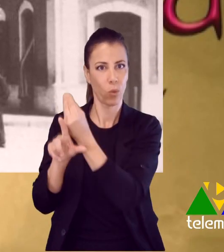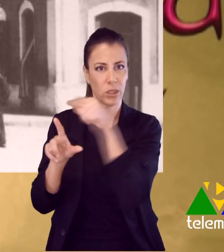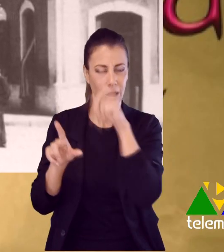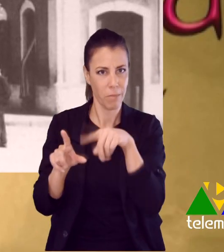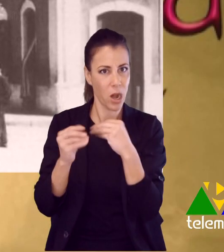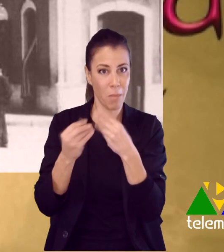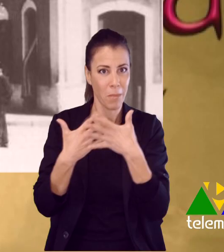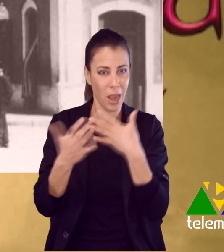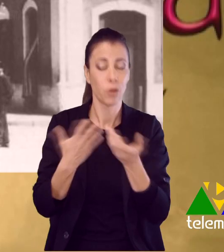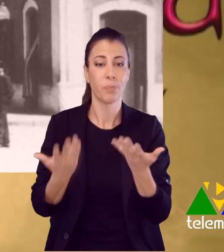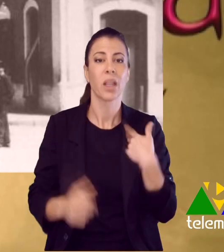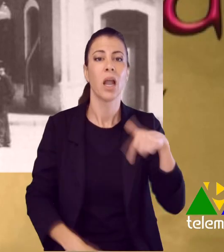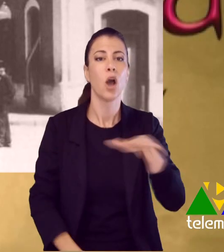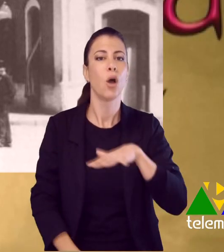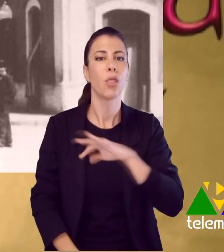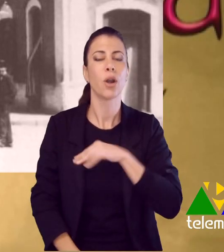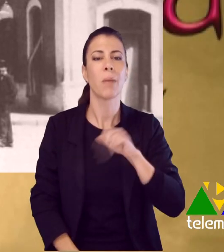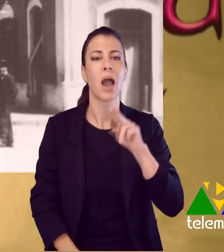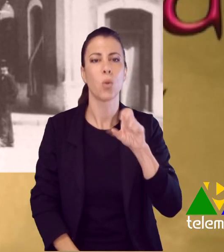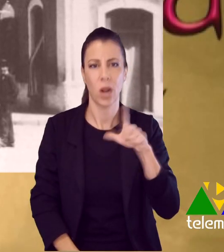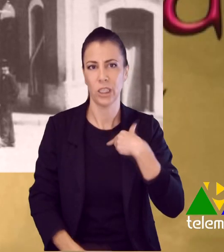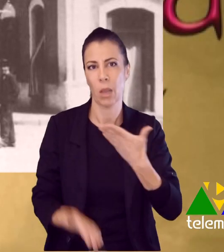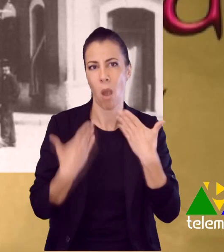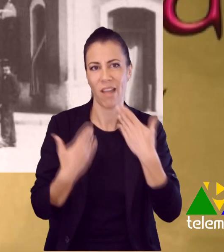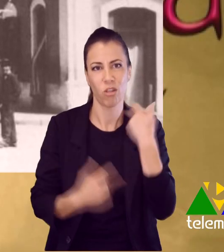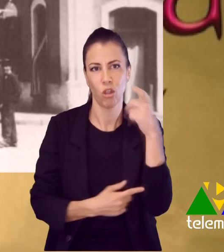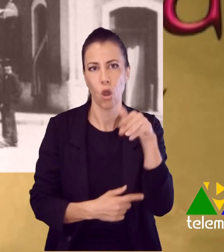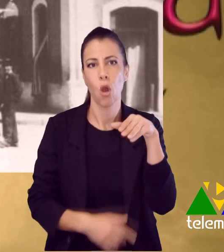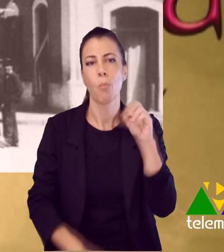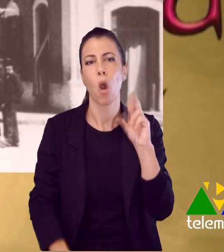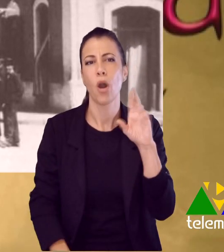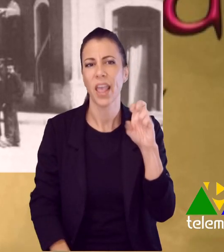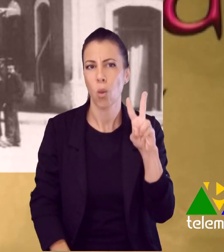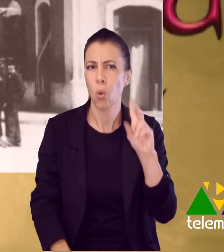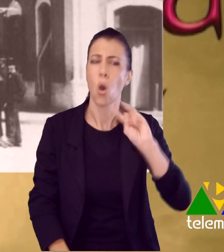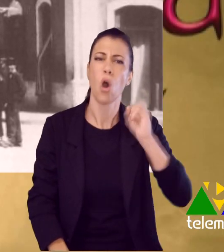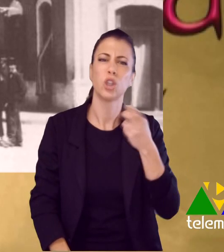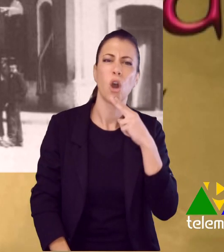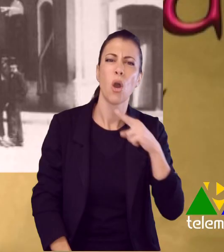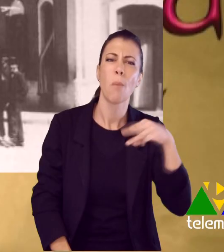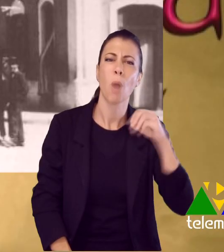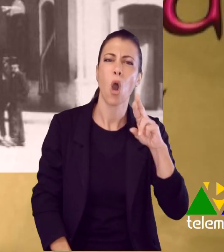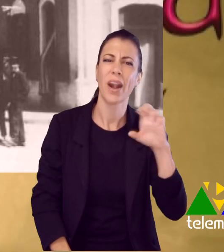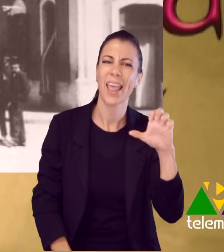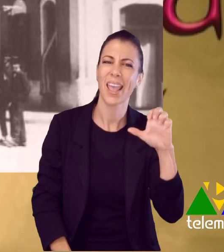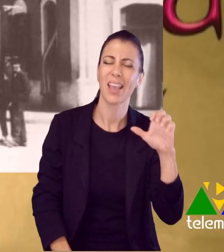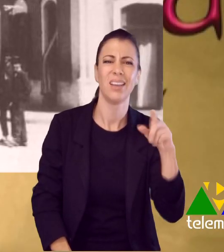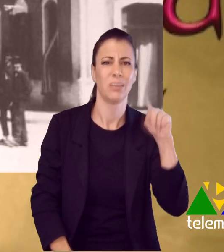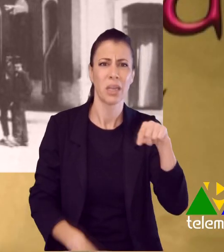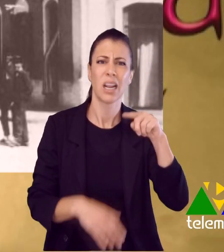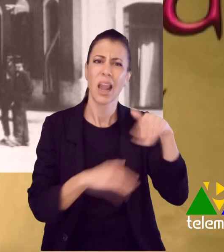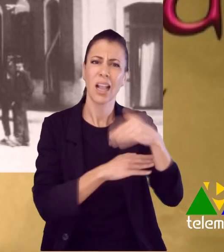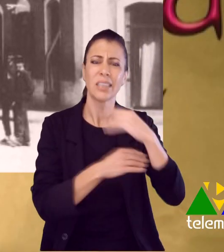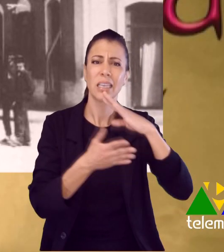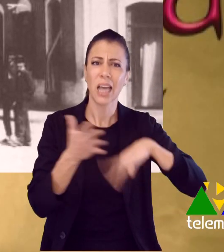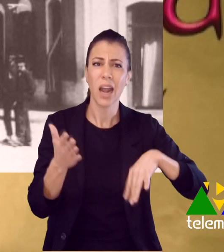esta zona, don Manuel, y estamos hablando de Moreu, pero tenemos Moré, calle Catalanes... Sí, aquí en la calle de los Catalanes. Inevitable que imagino yo que los catalanes